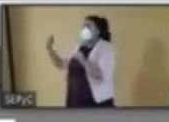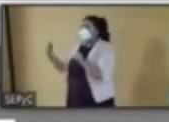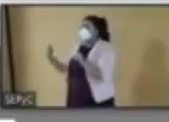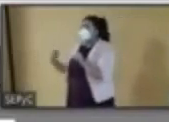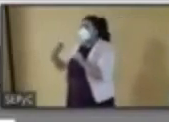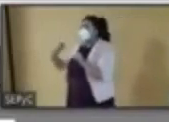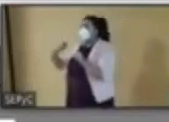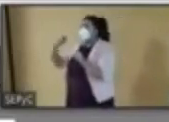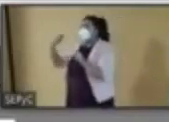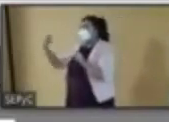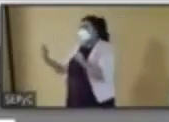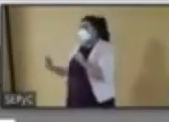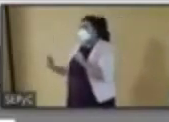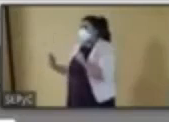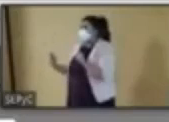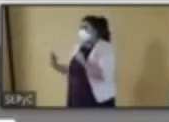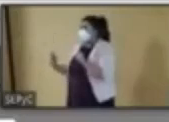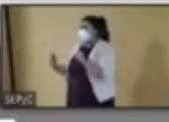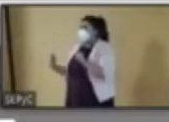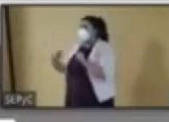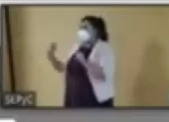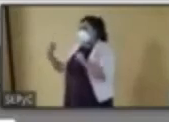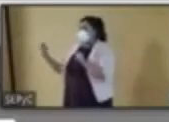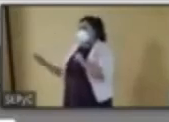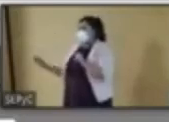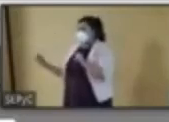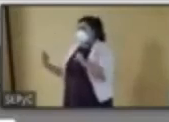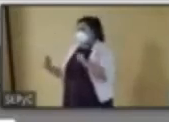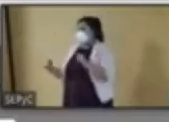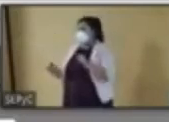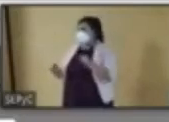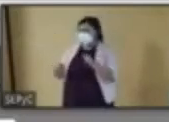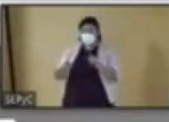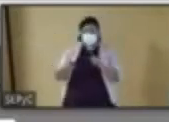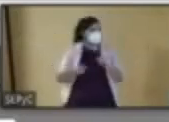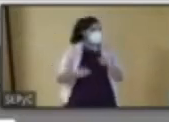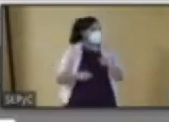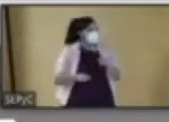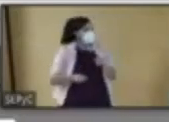esa persona moral a la que le adquirimos dichos bienes de manera más frecuente.